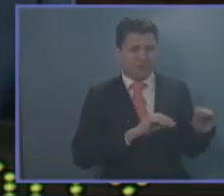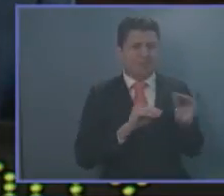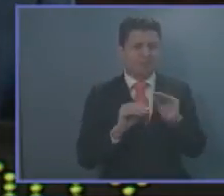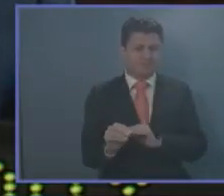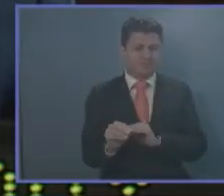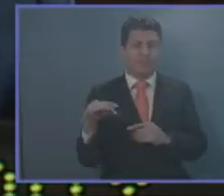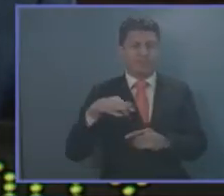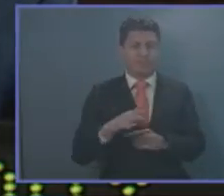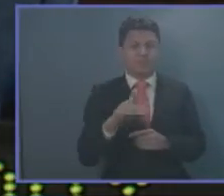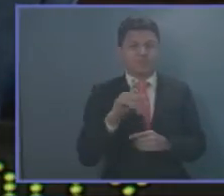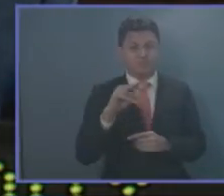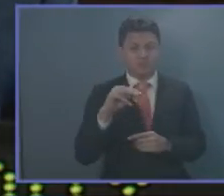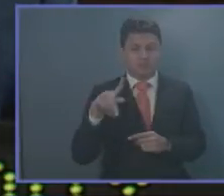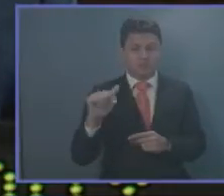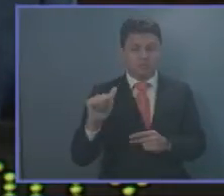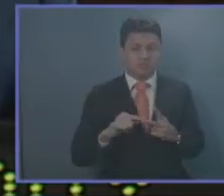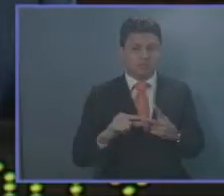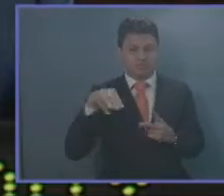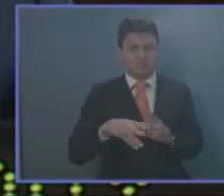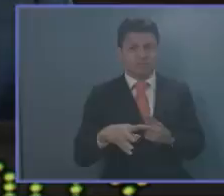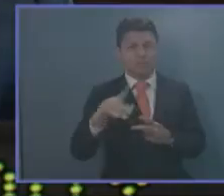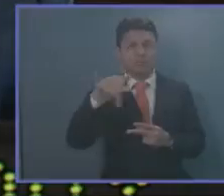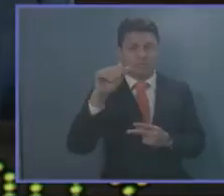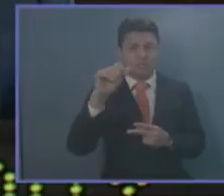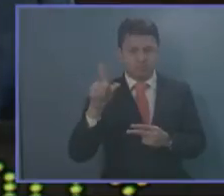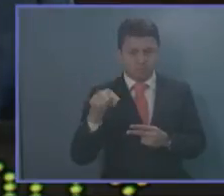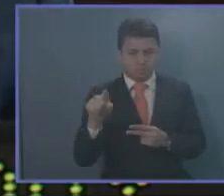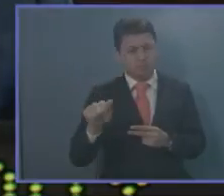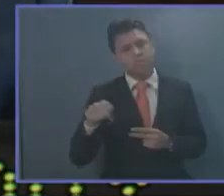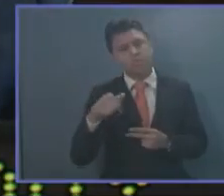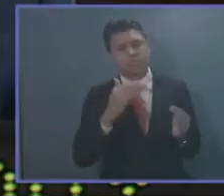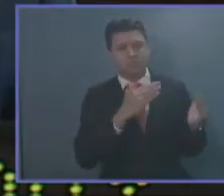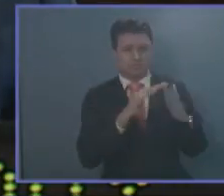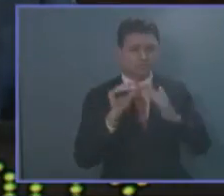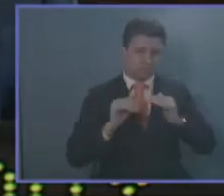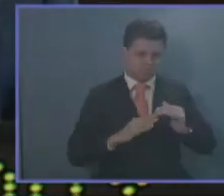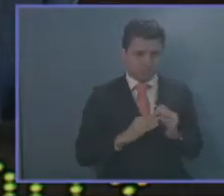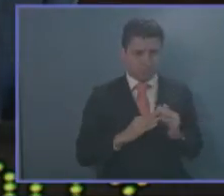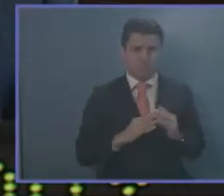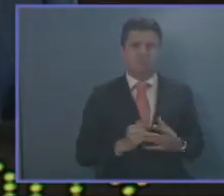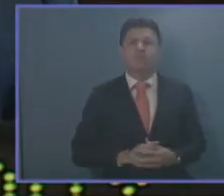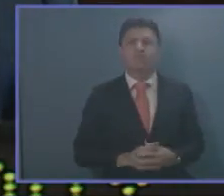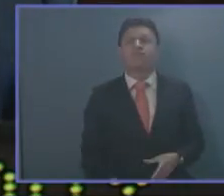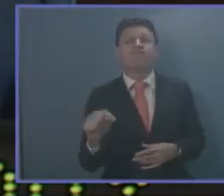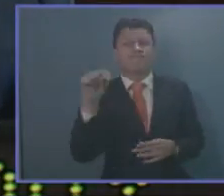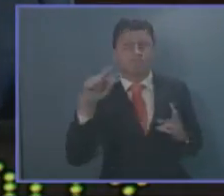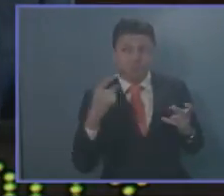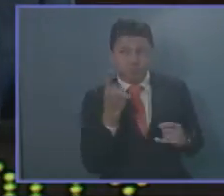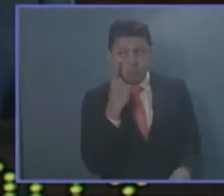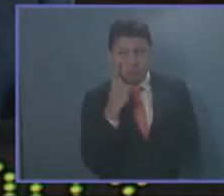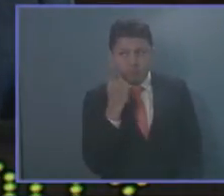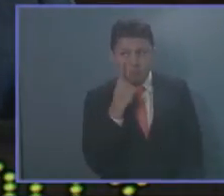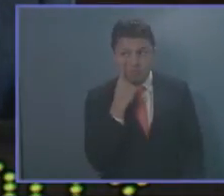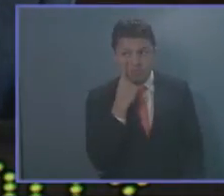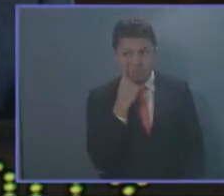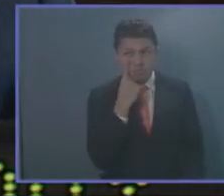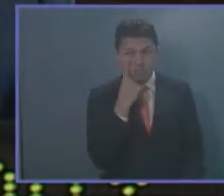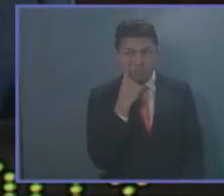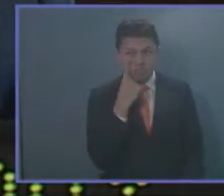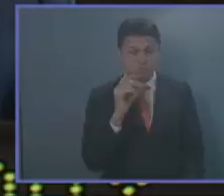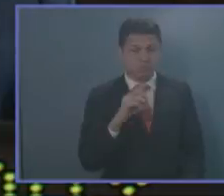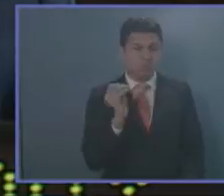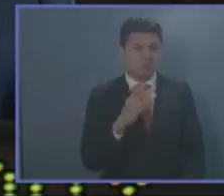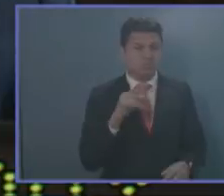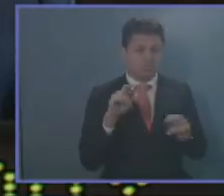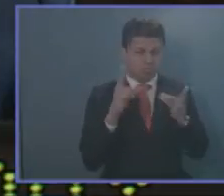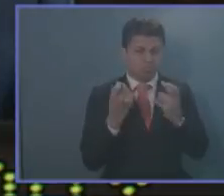Lempa, el río Paz, el río Grande de San Miguel y otros. En tema de manejo de los residuos sólidos, la basura es